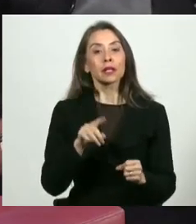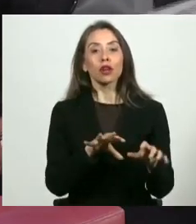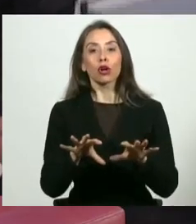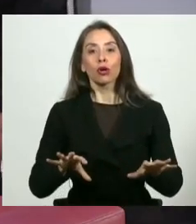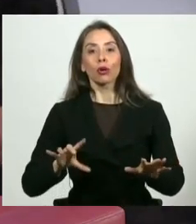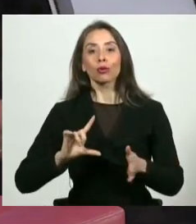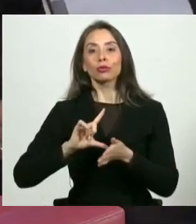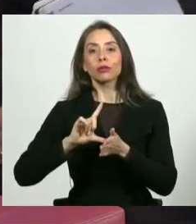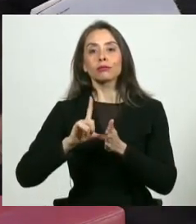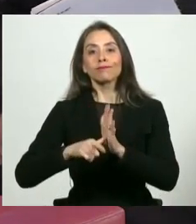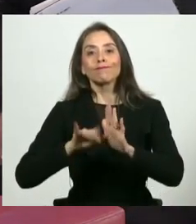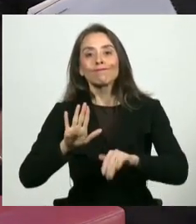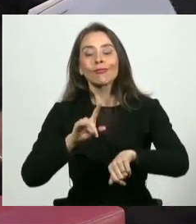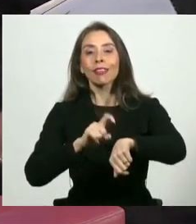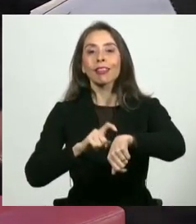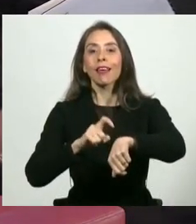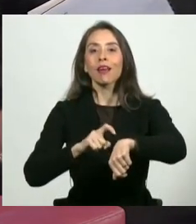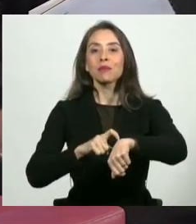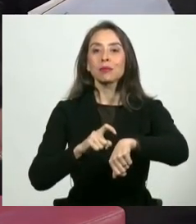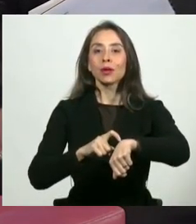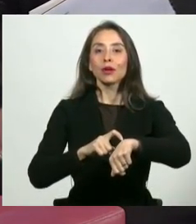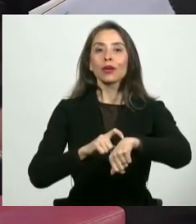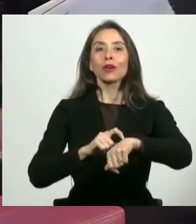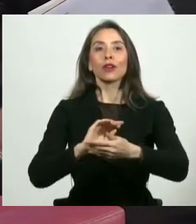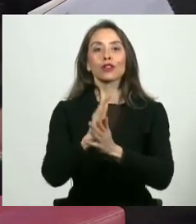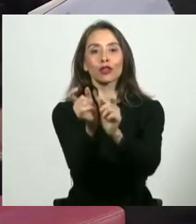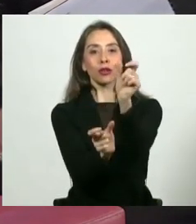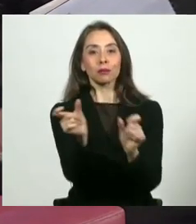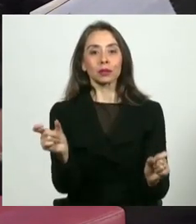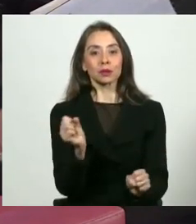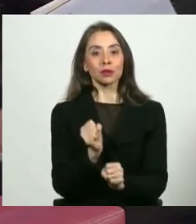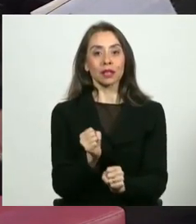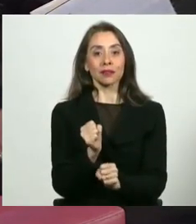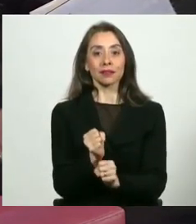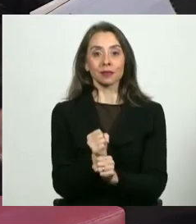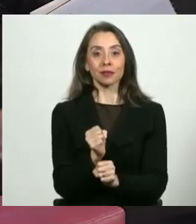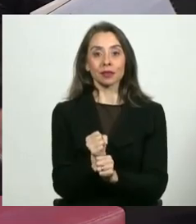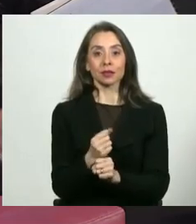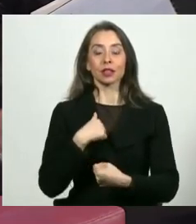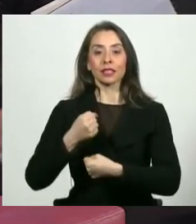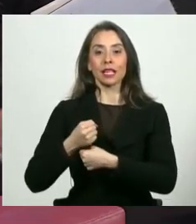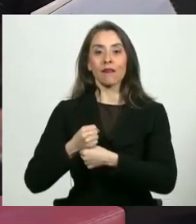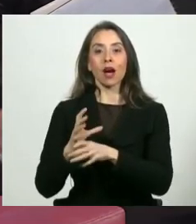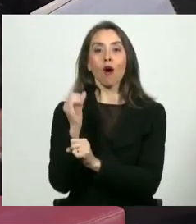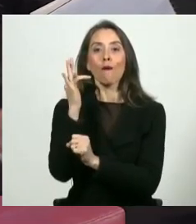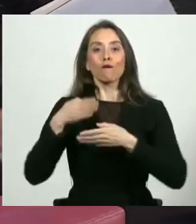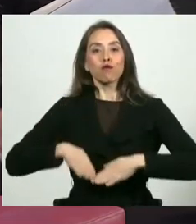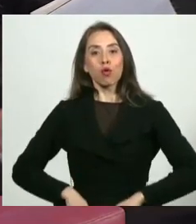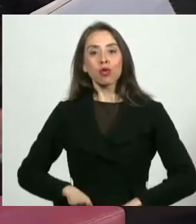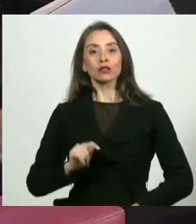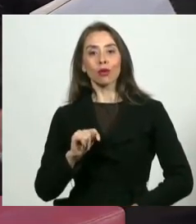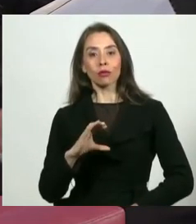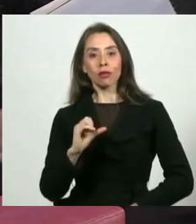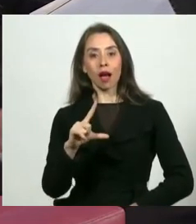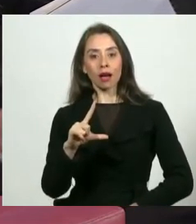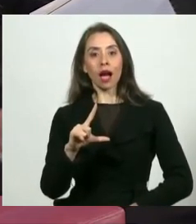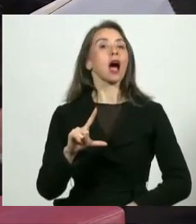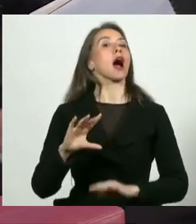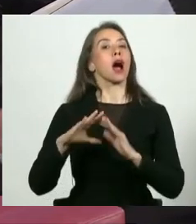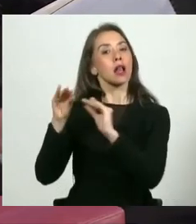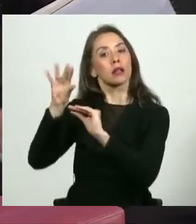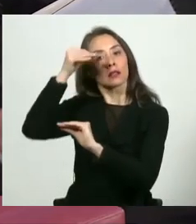toman su tiempo, ¿no? Todos los que trabajamos, y hoy día trabajo en Fundación Takal, que nos dedicamos a formar